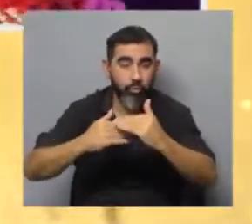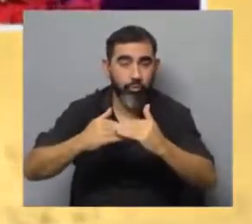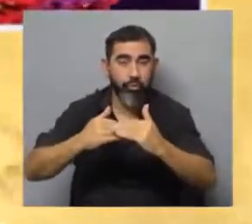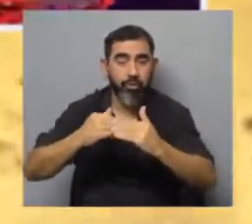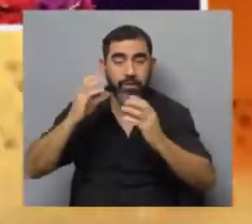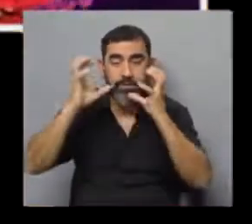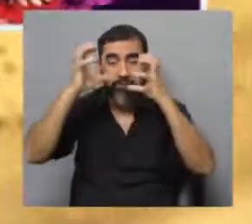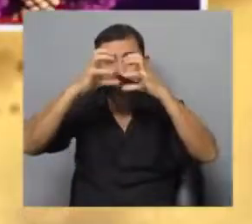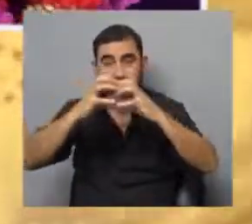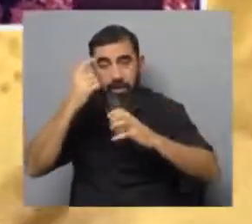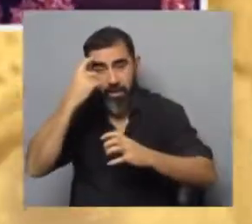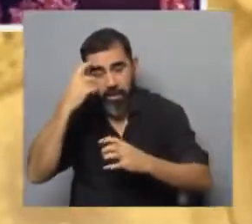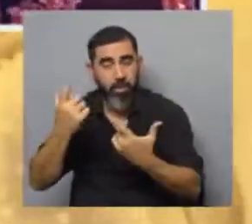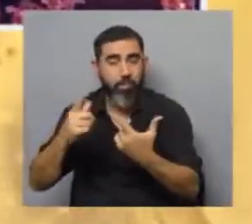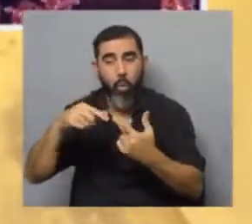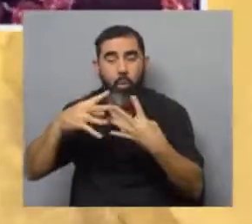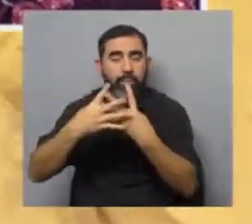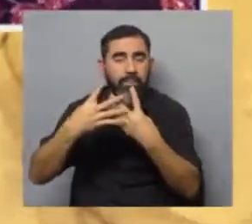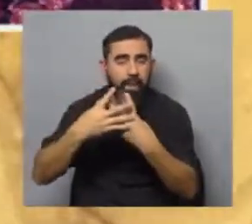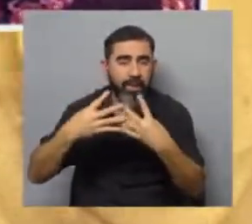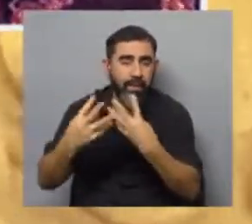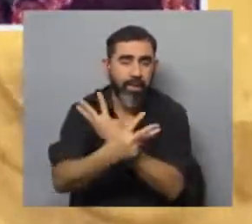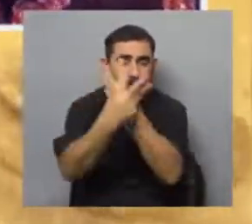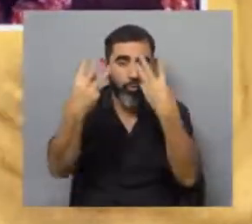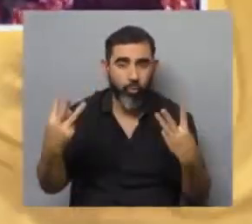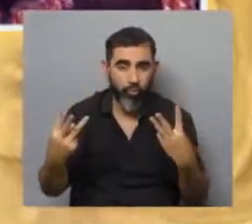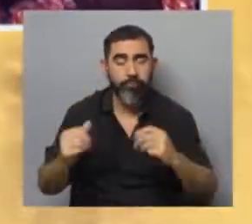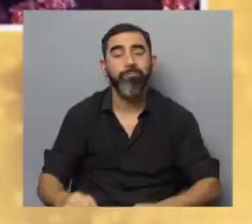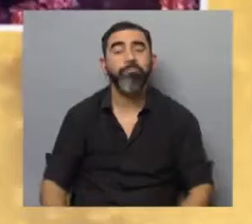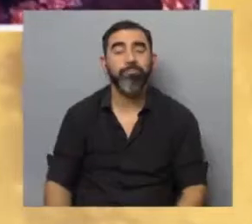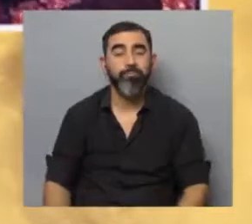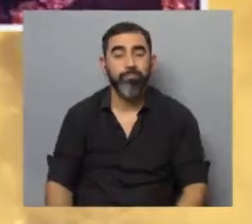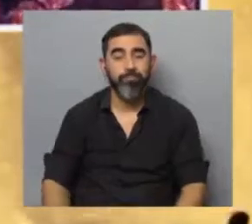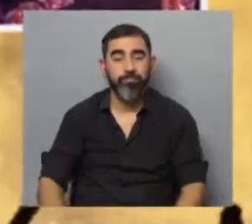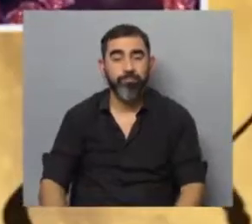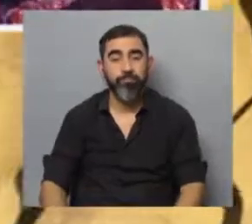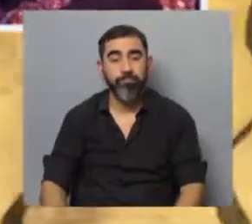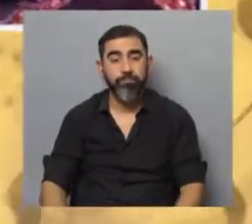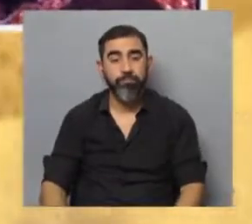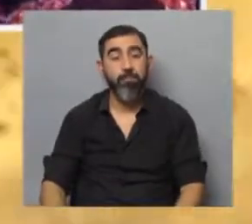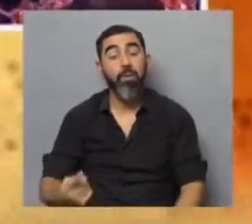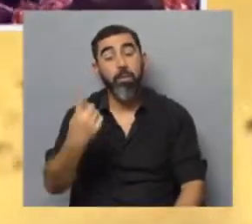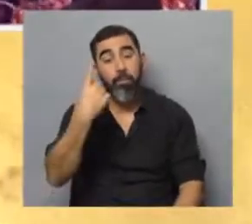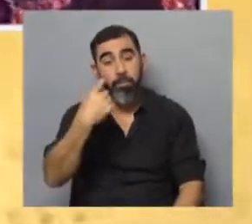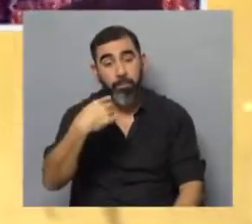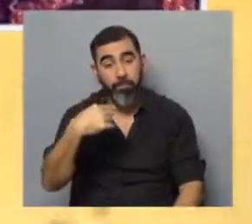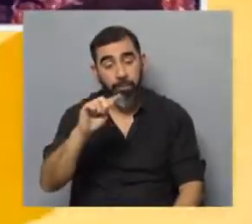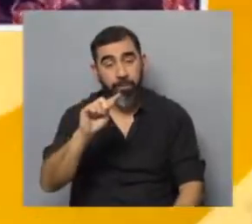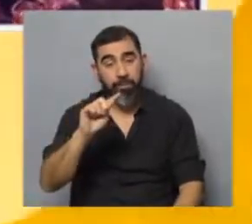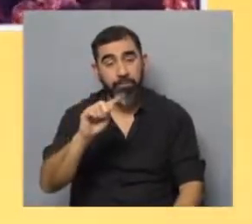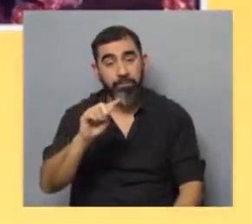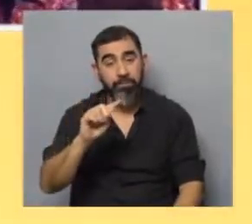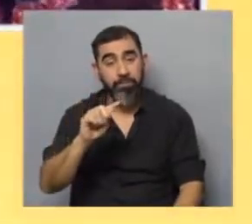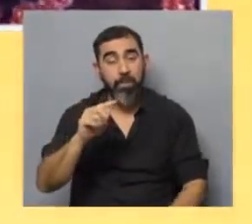el cerebro hasta cualquier otro tejido, en fin. Entonces, sin embargo, claro, hay como, ya